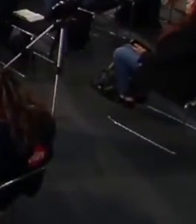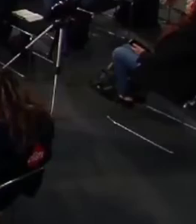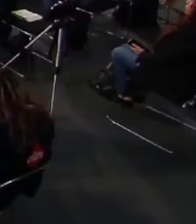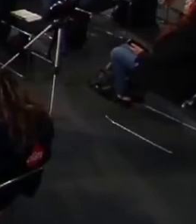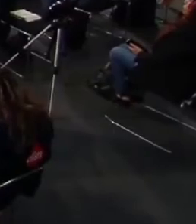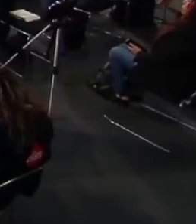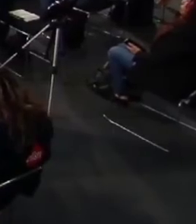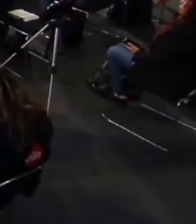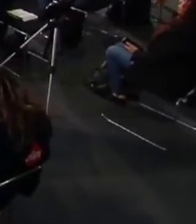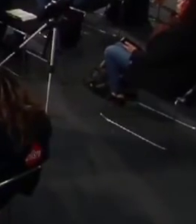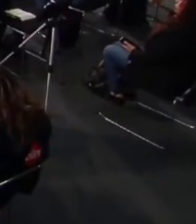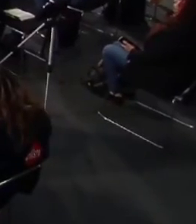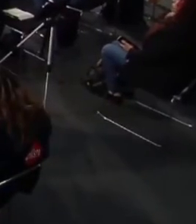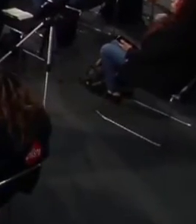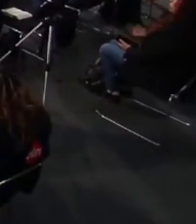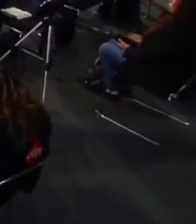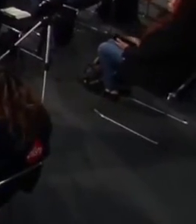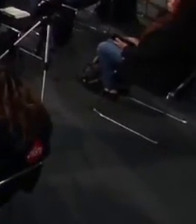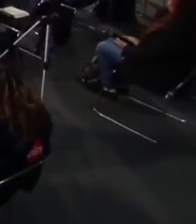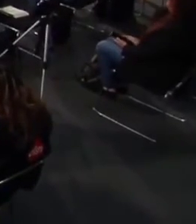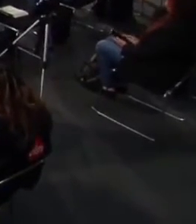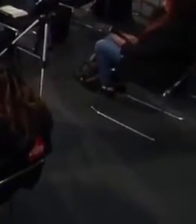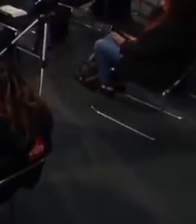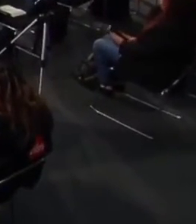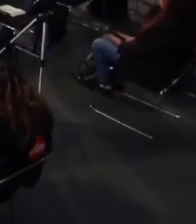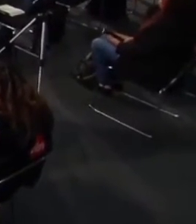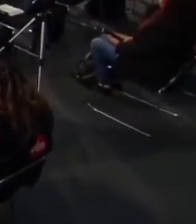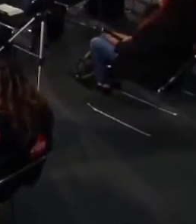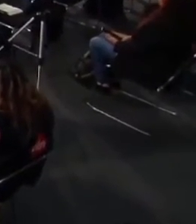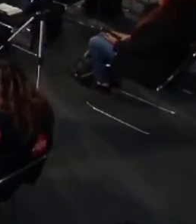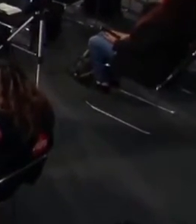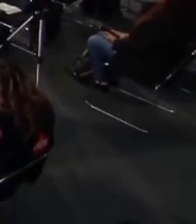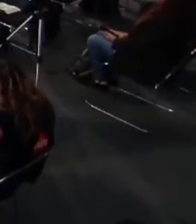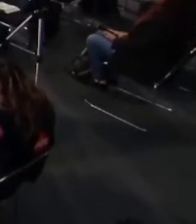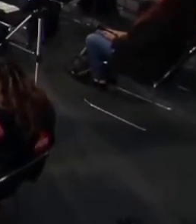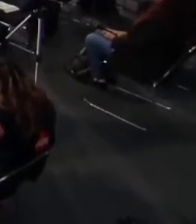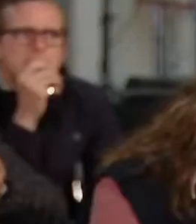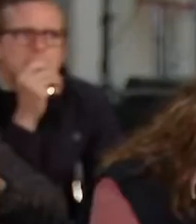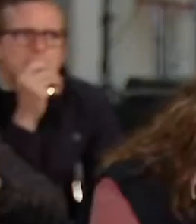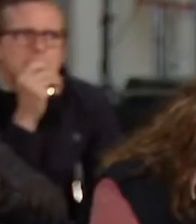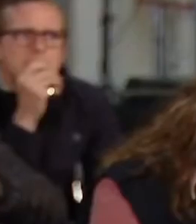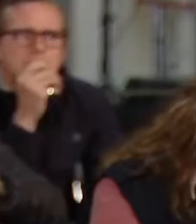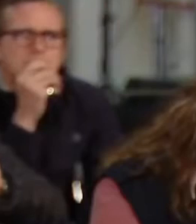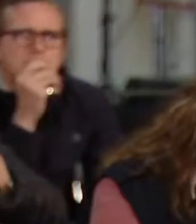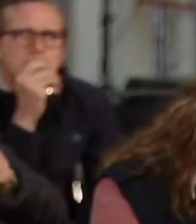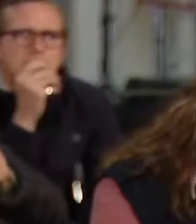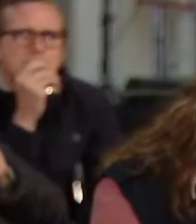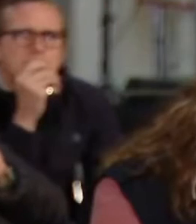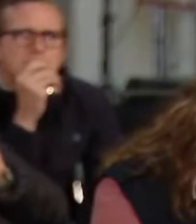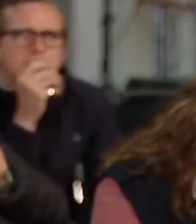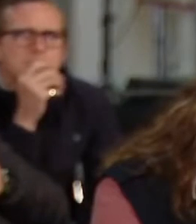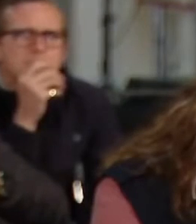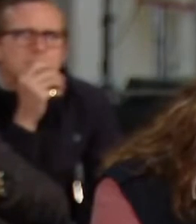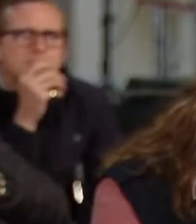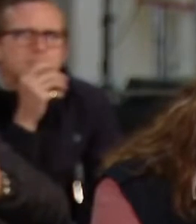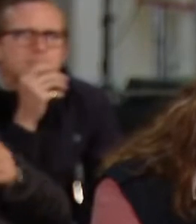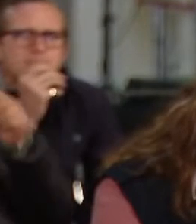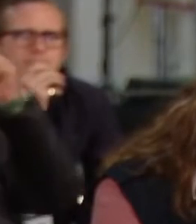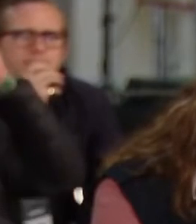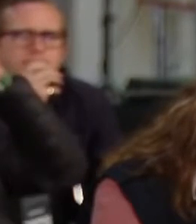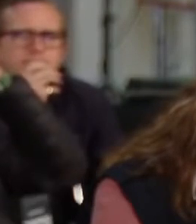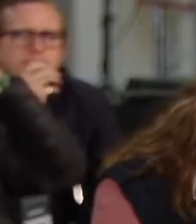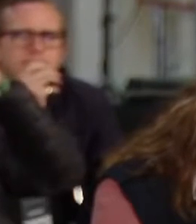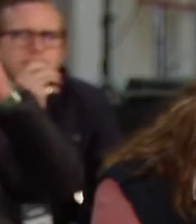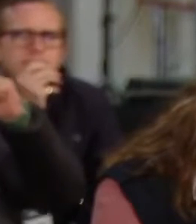de que este personaje estaba presuntamente aliado con el cártel de Sinaloa cuando Felipe Calderón pues tenía todo